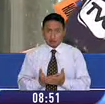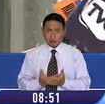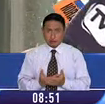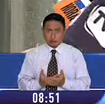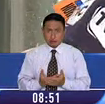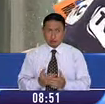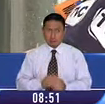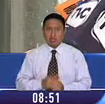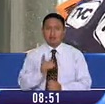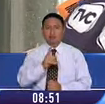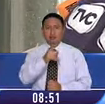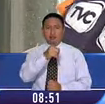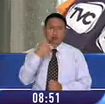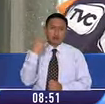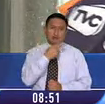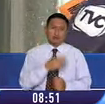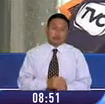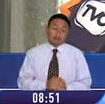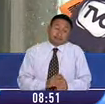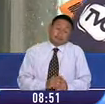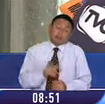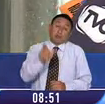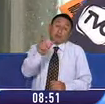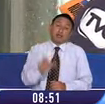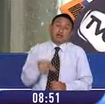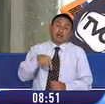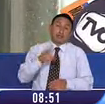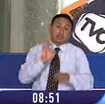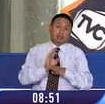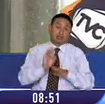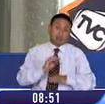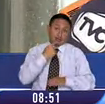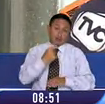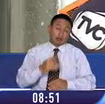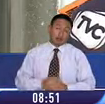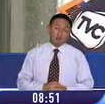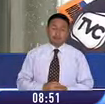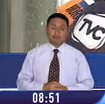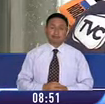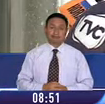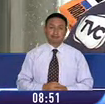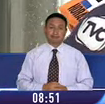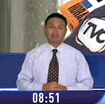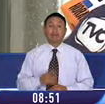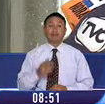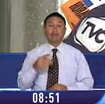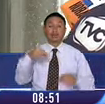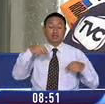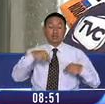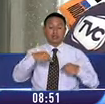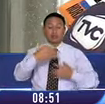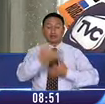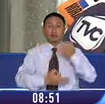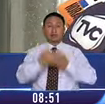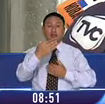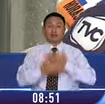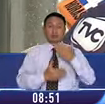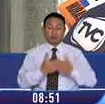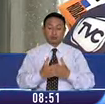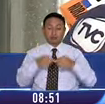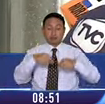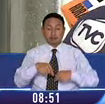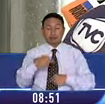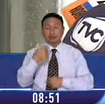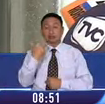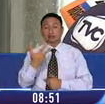Eso no es cierto, pero eso es algo que dijo una de las personas que declaró ante la fiscalía. Mire, en el mundo procesal penal existe una triple